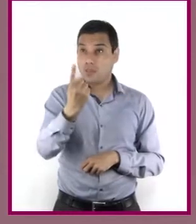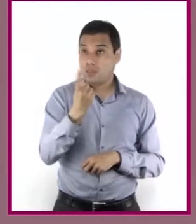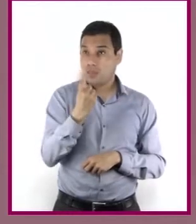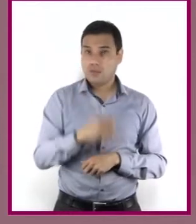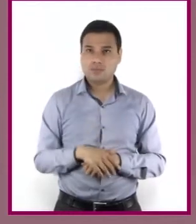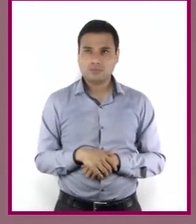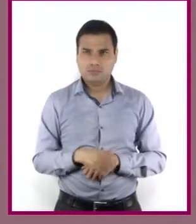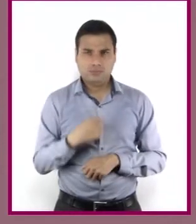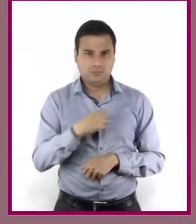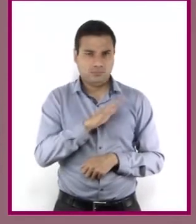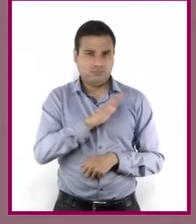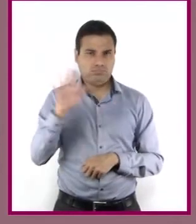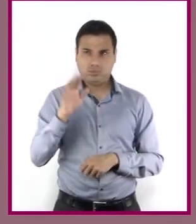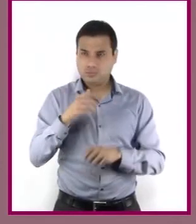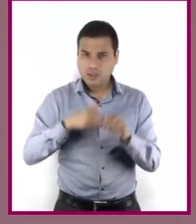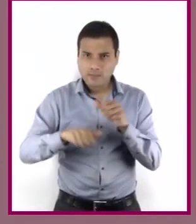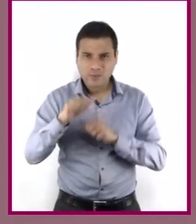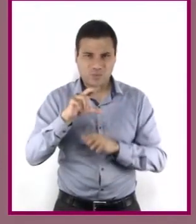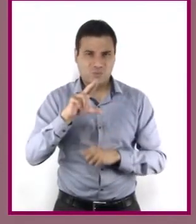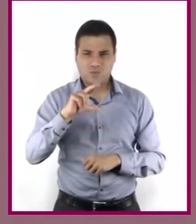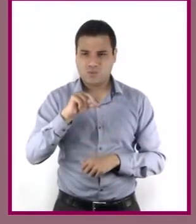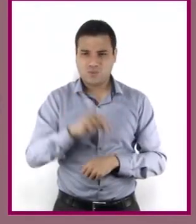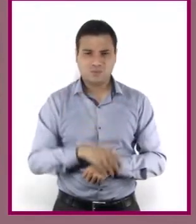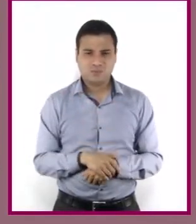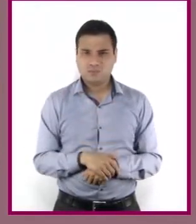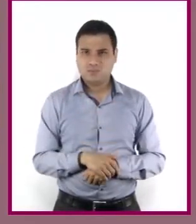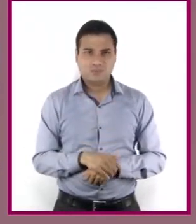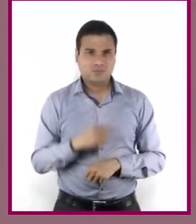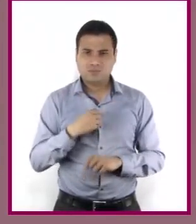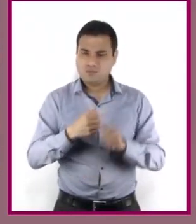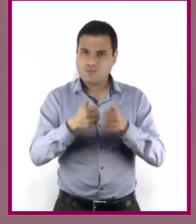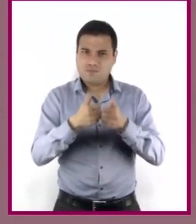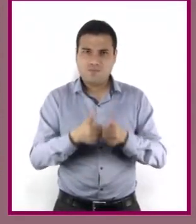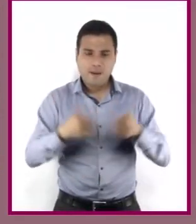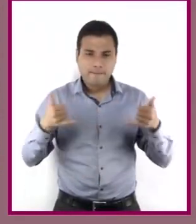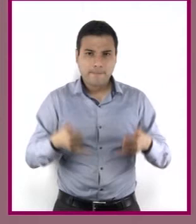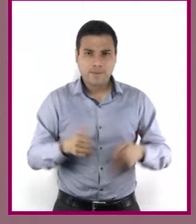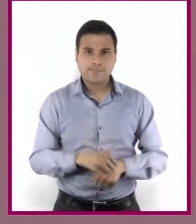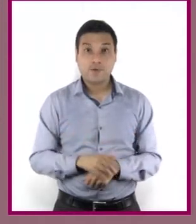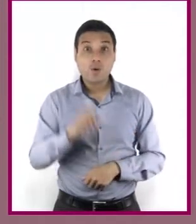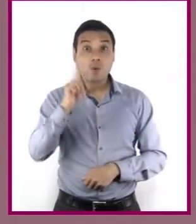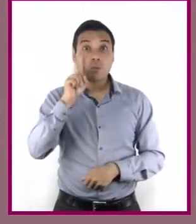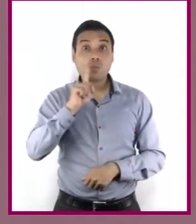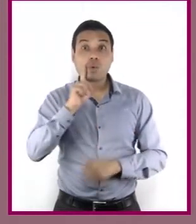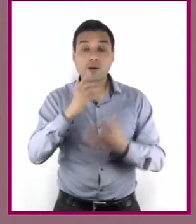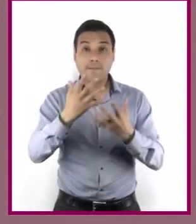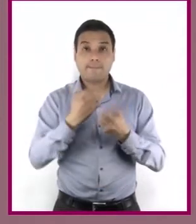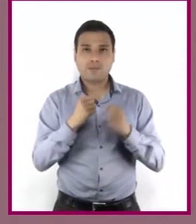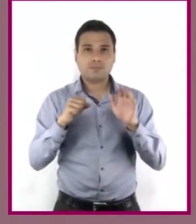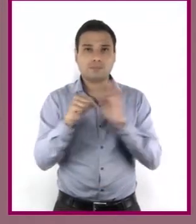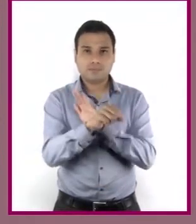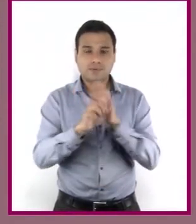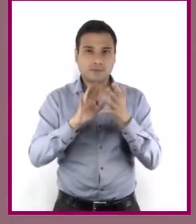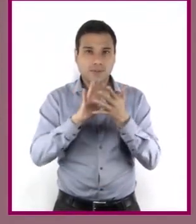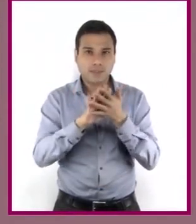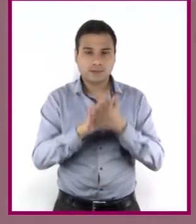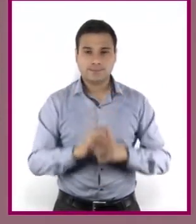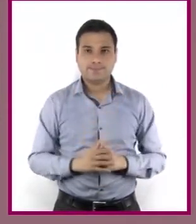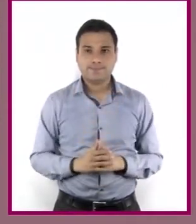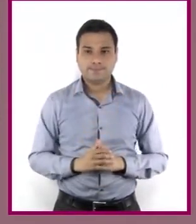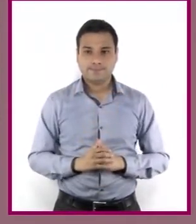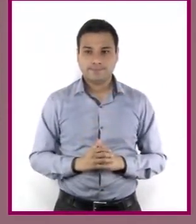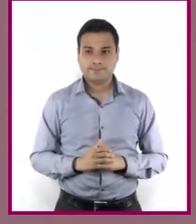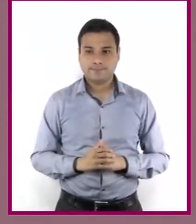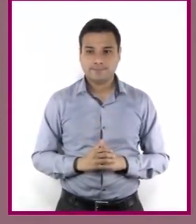destinada para los afroamericanos en el autobús en el que viajaba. Parks fue encarcelada por desobedecer las leyes.